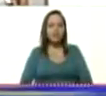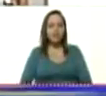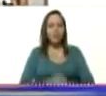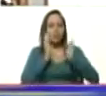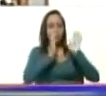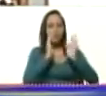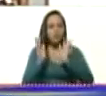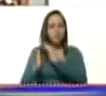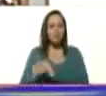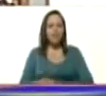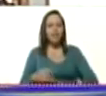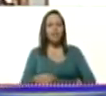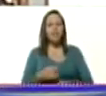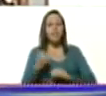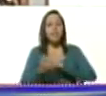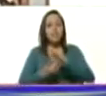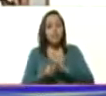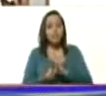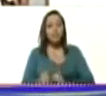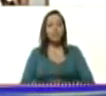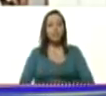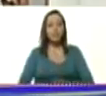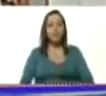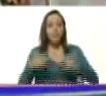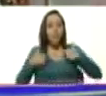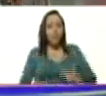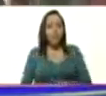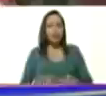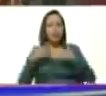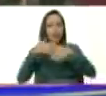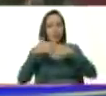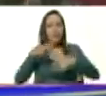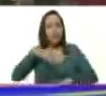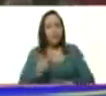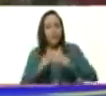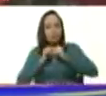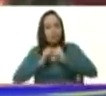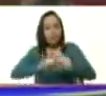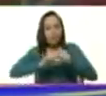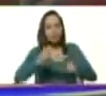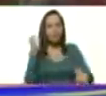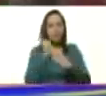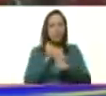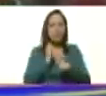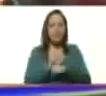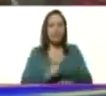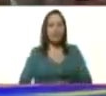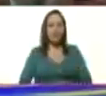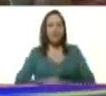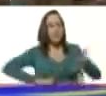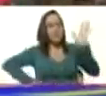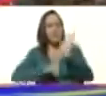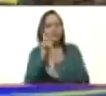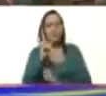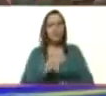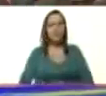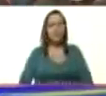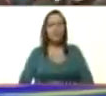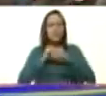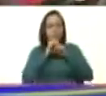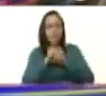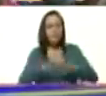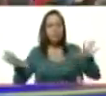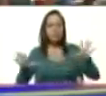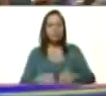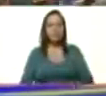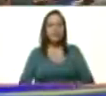logístico, institucional, humano, para que esta empresa continúe su trabajo de crecimiento, de expansión,